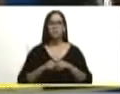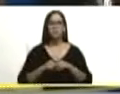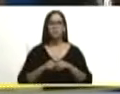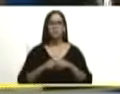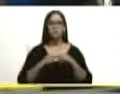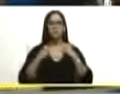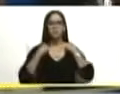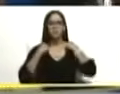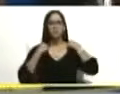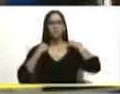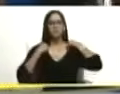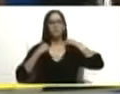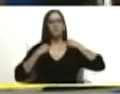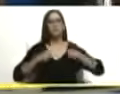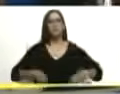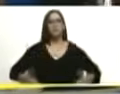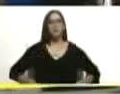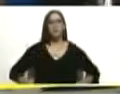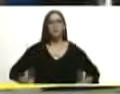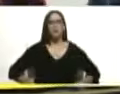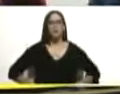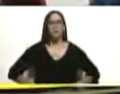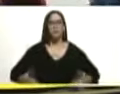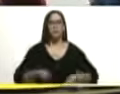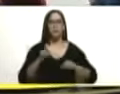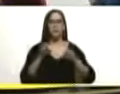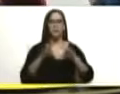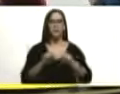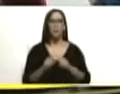darle las herramientas para que ustedes vayan tomando el poder